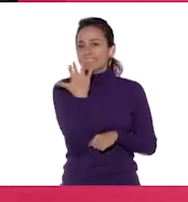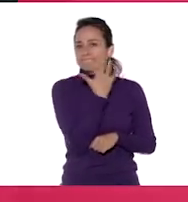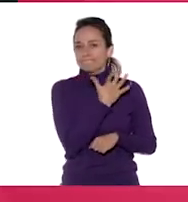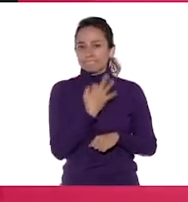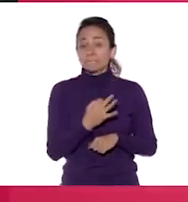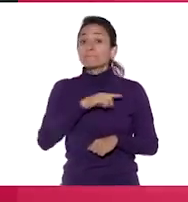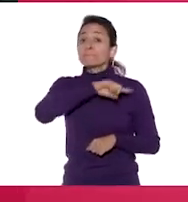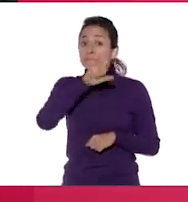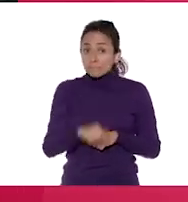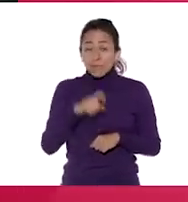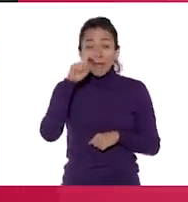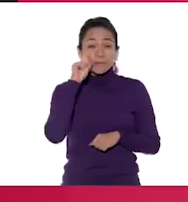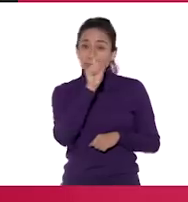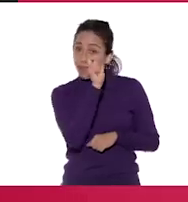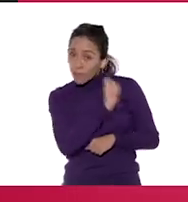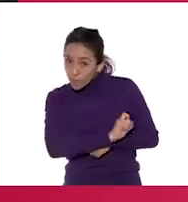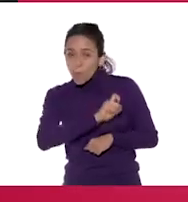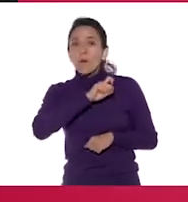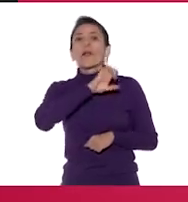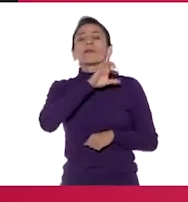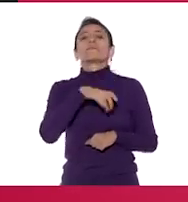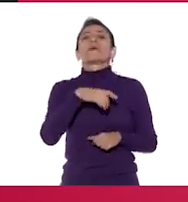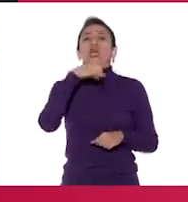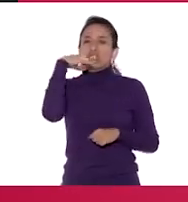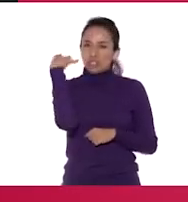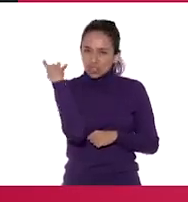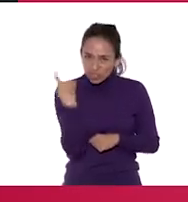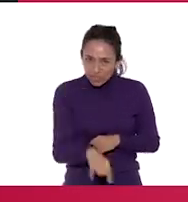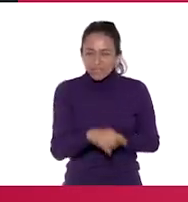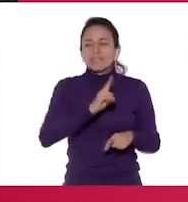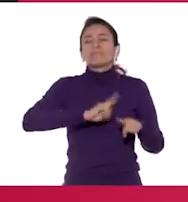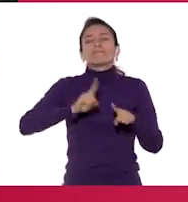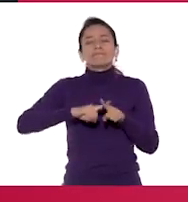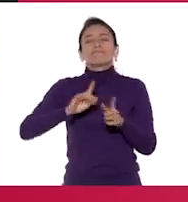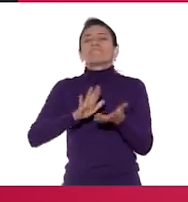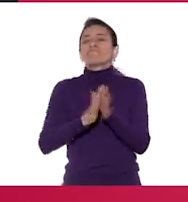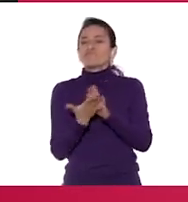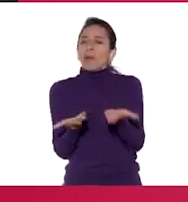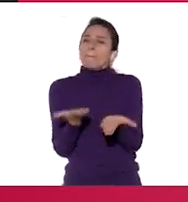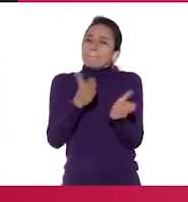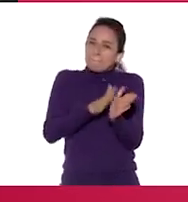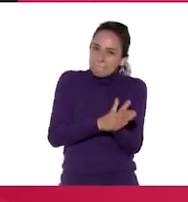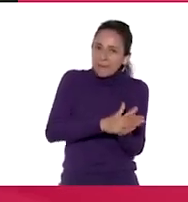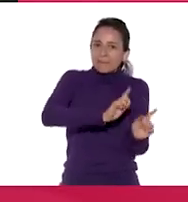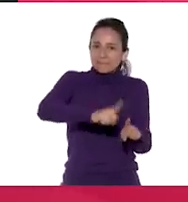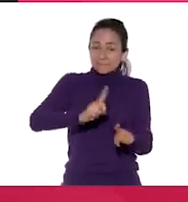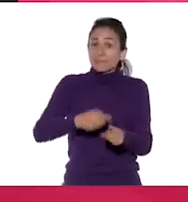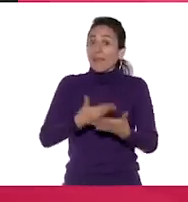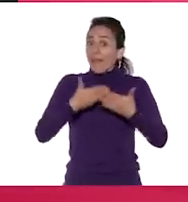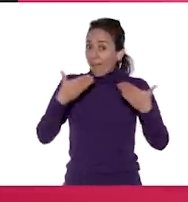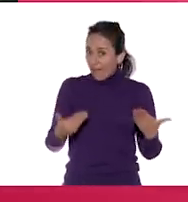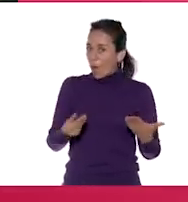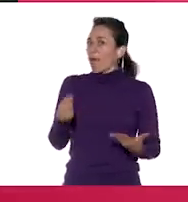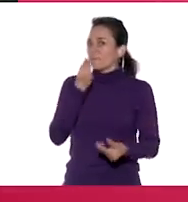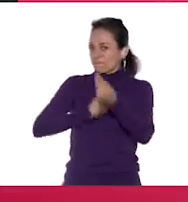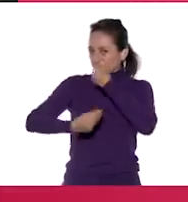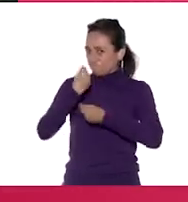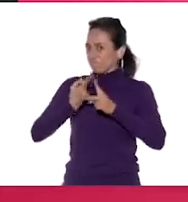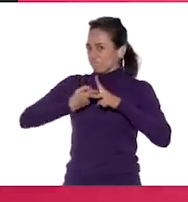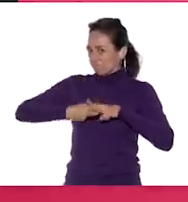Ya con las cebollitas, la salsa, las salchichas y las quesadillas, nos disponemos a comer estas ricas botanitas.